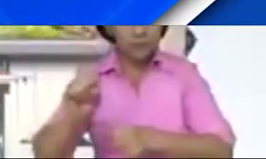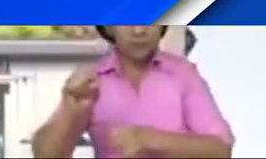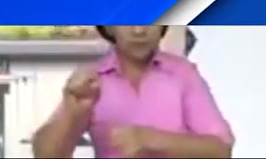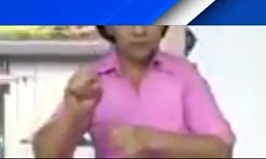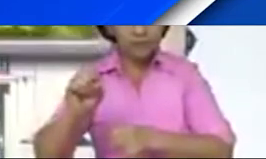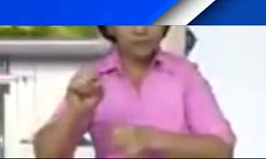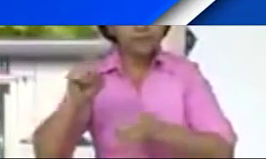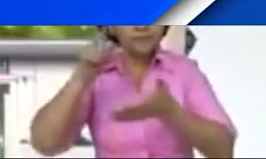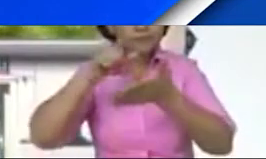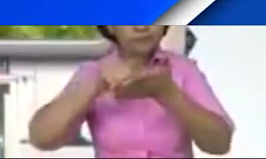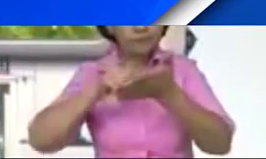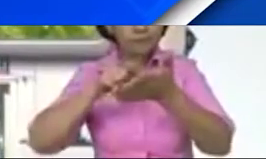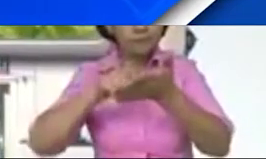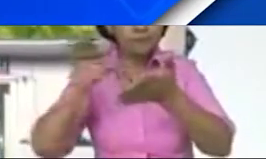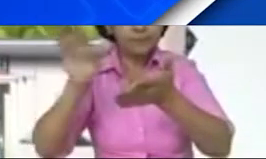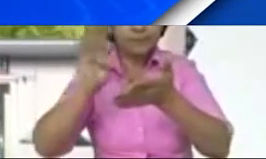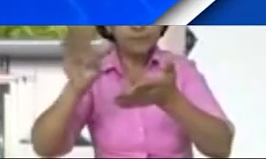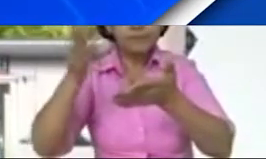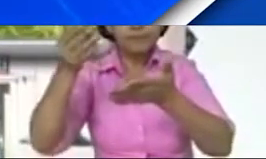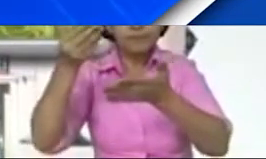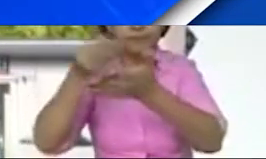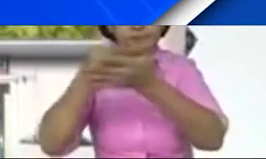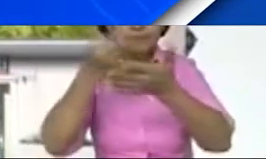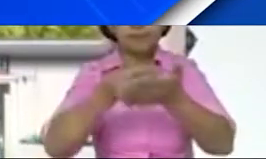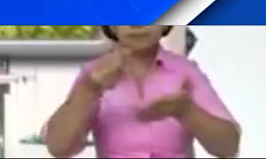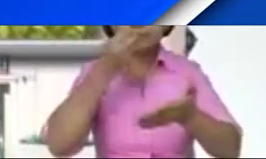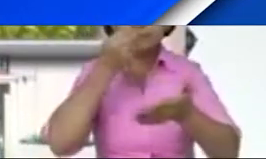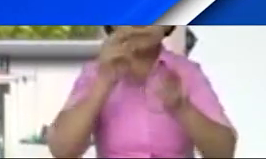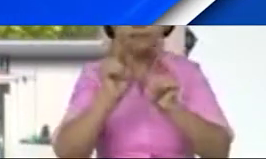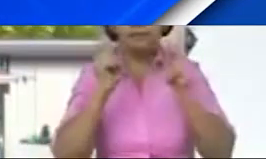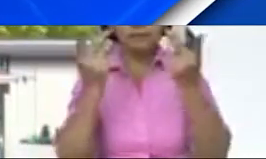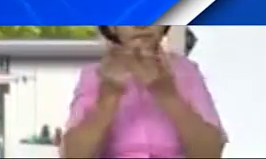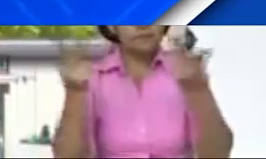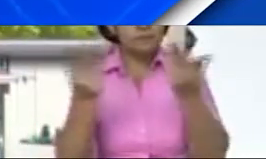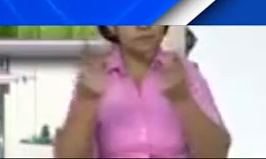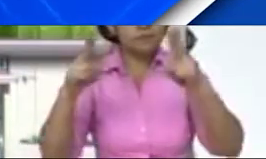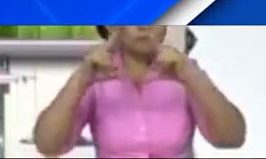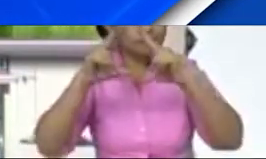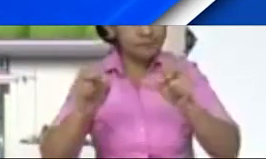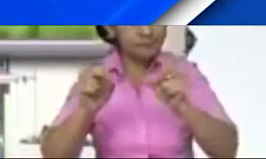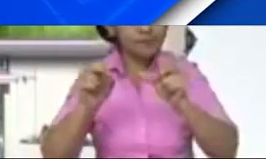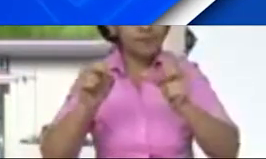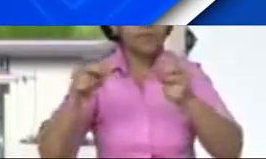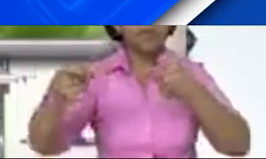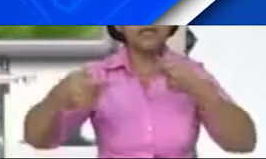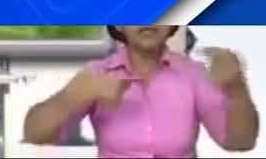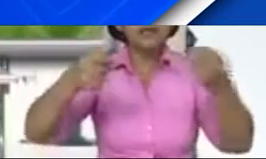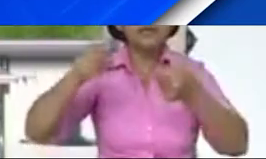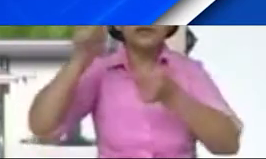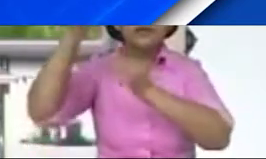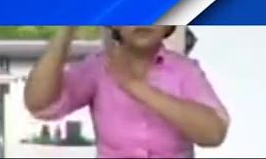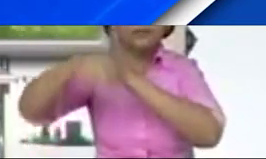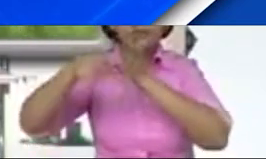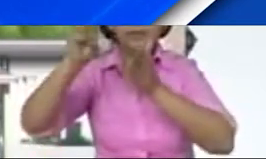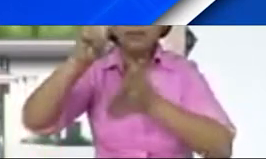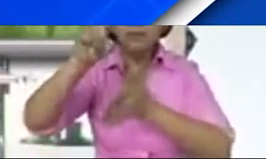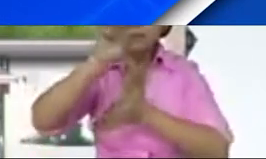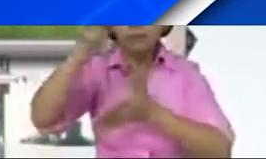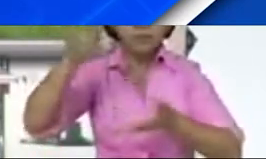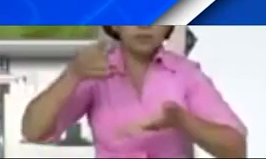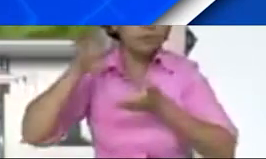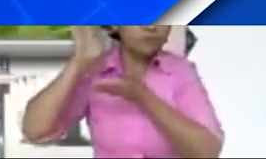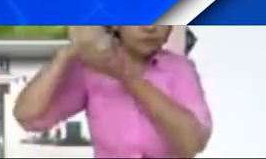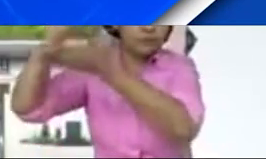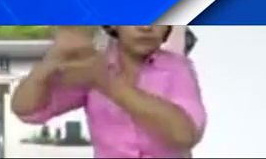70% de arroz que consume nuestro pueblo nicaragüense e importando el